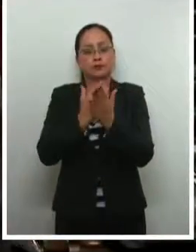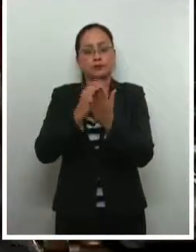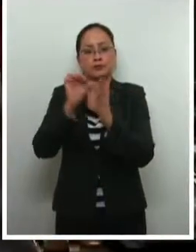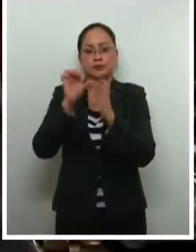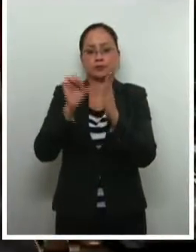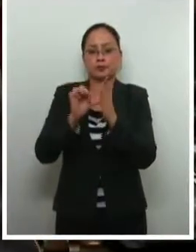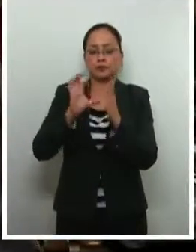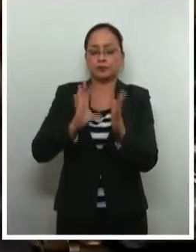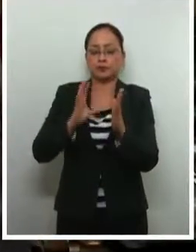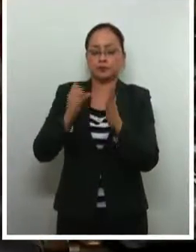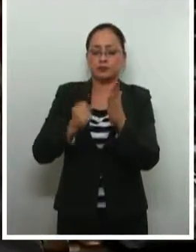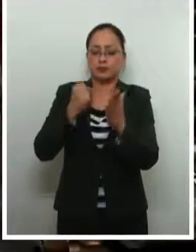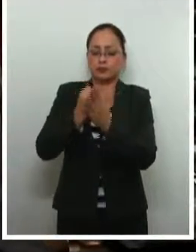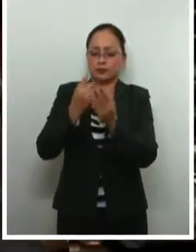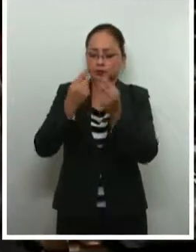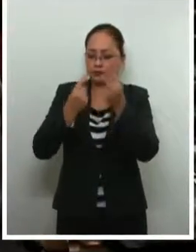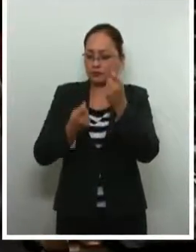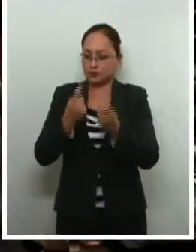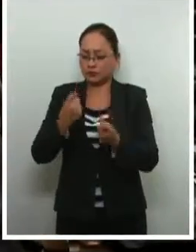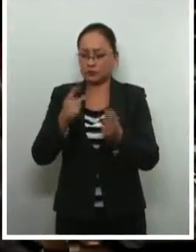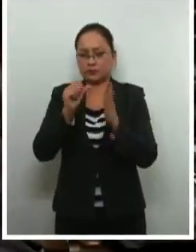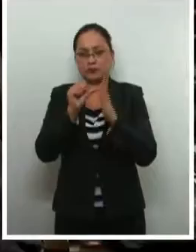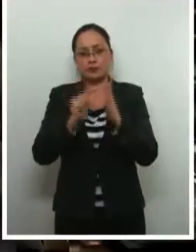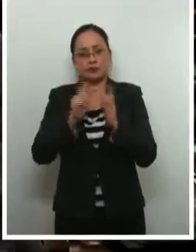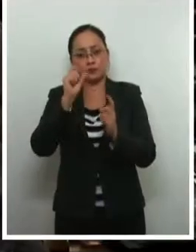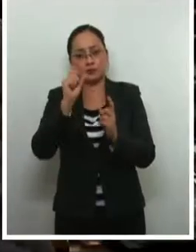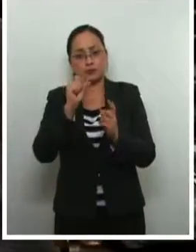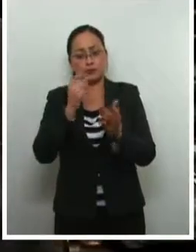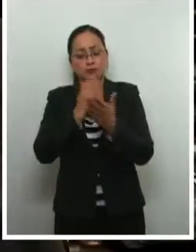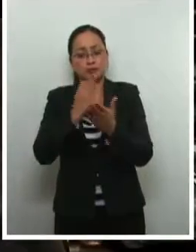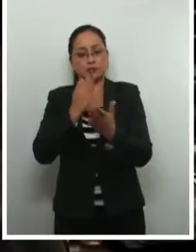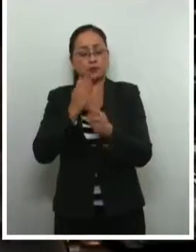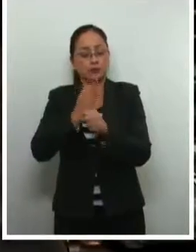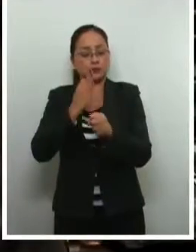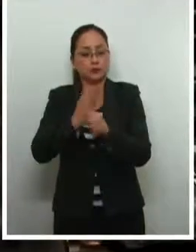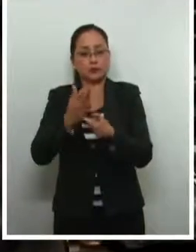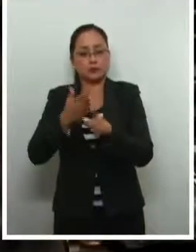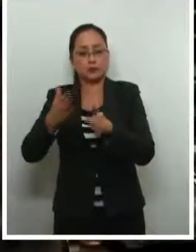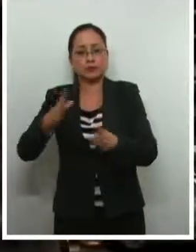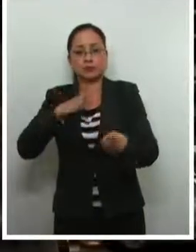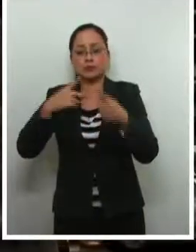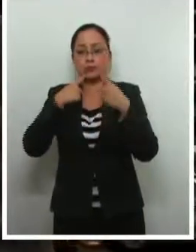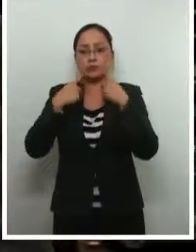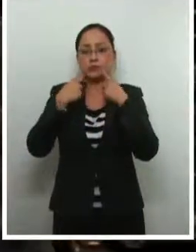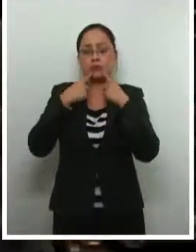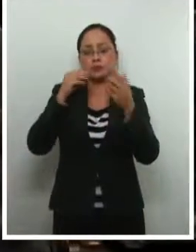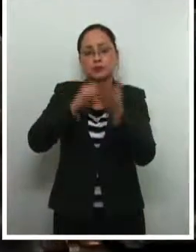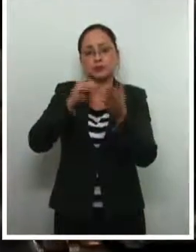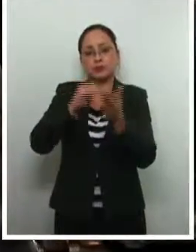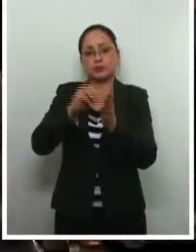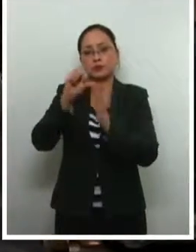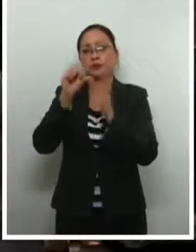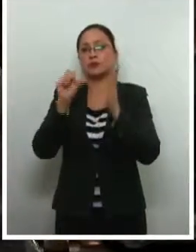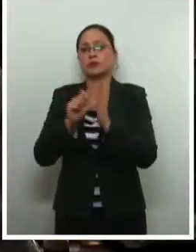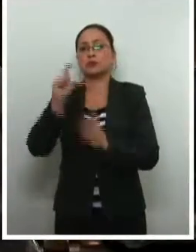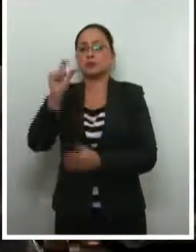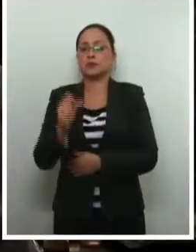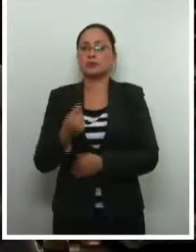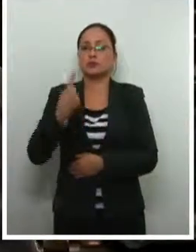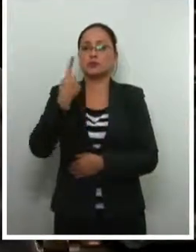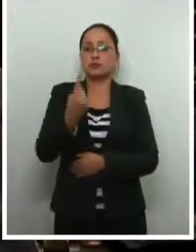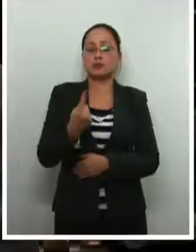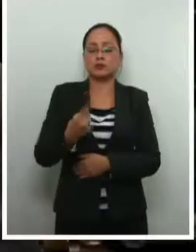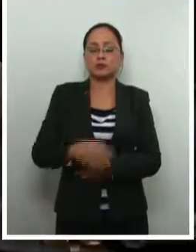han aprobado algunos de ellos, el artículo 20, en estos momentos se encuentran en la discusión del artículo